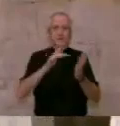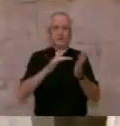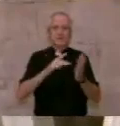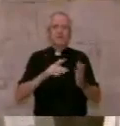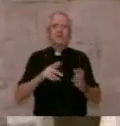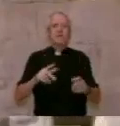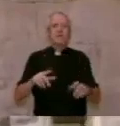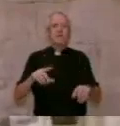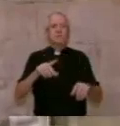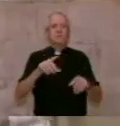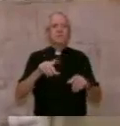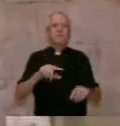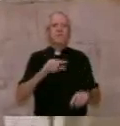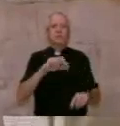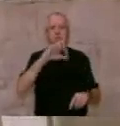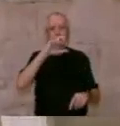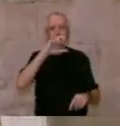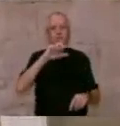Sergi Gordo.